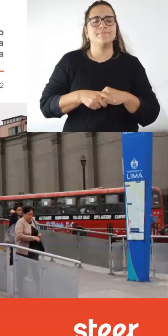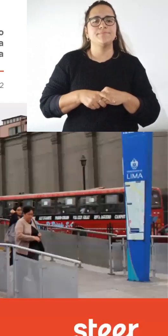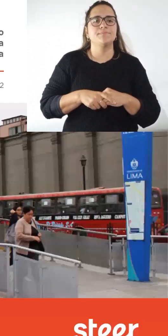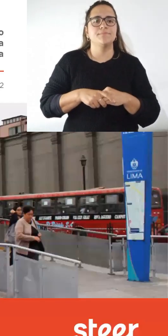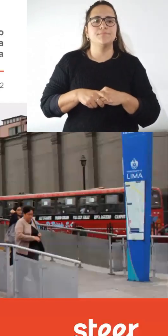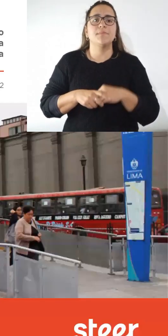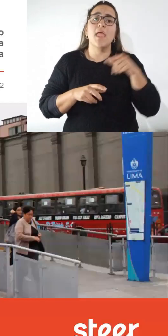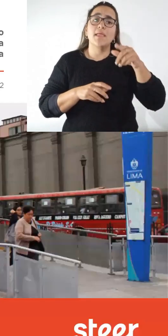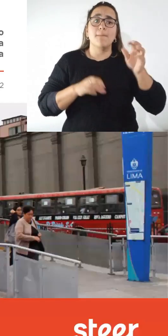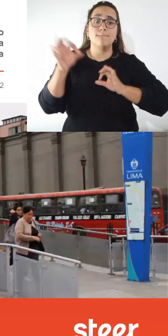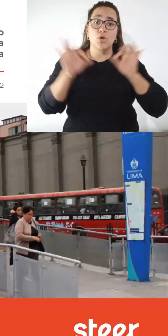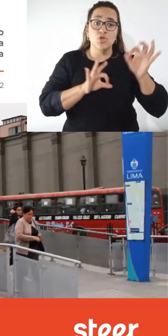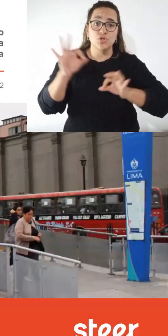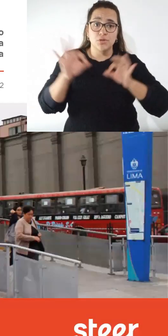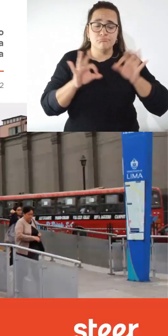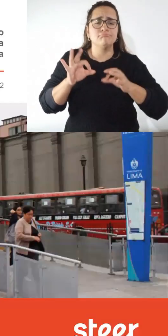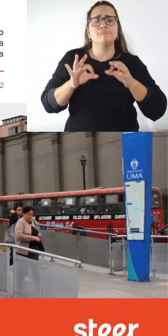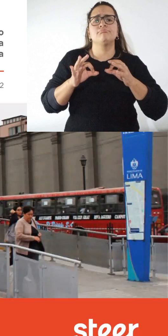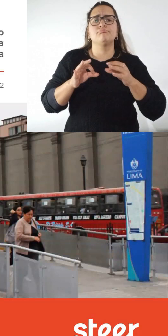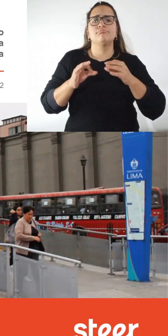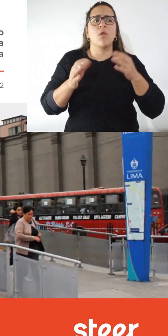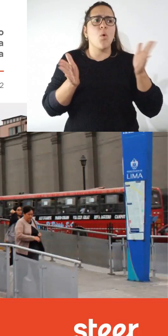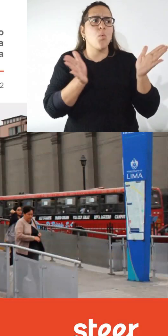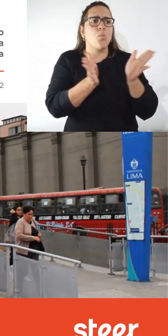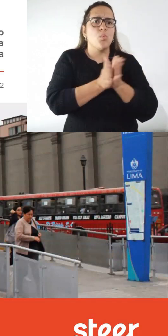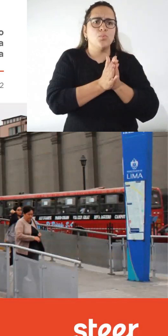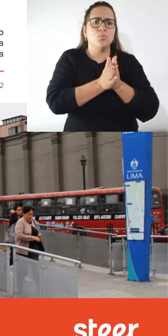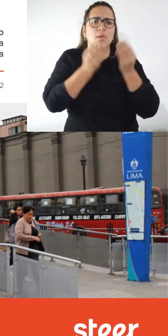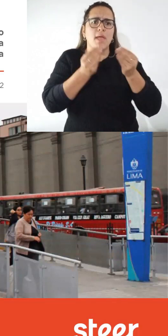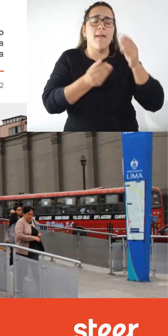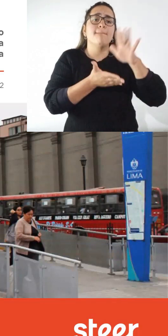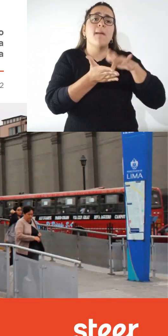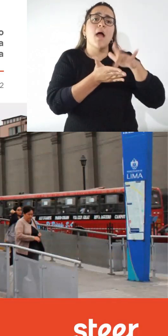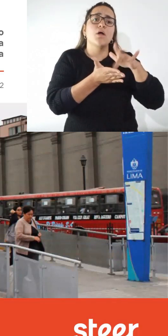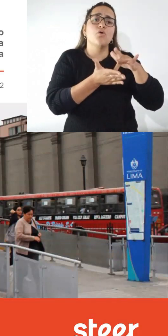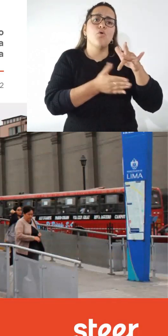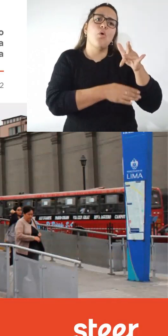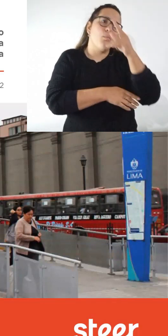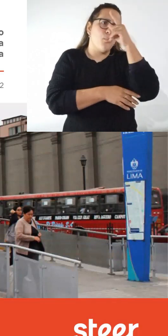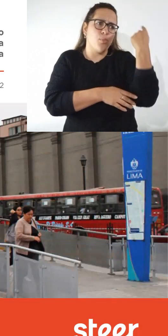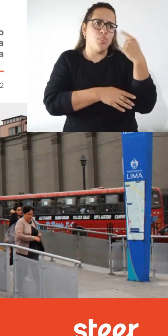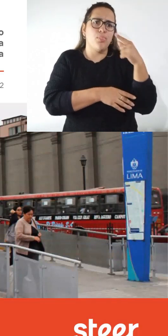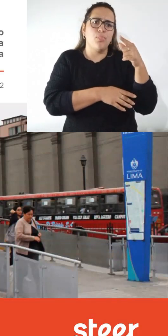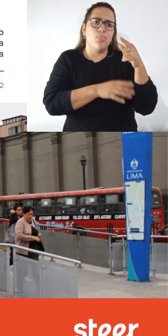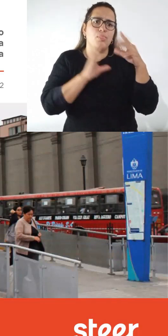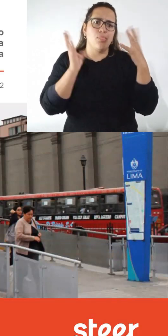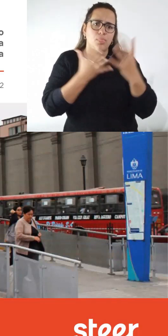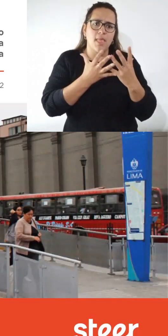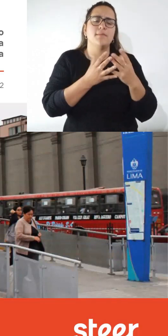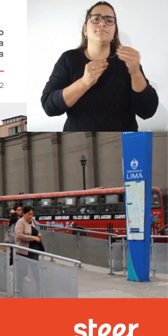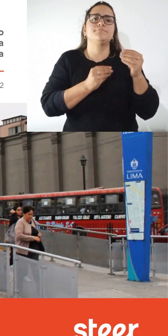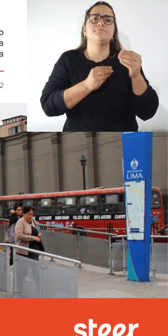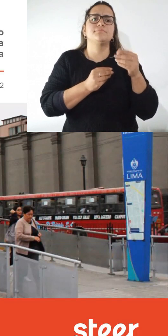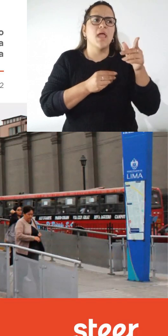este estudio. Este proyecto lo desarrollamos en conjunto con el Banco Mundial. Ellos fueron